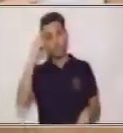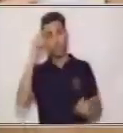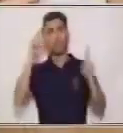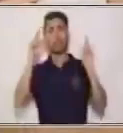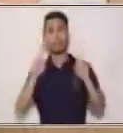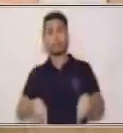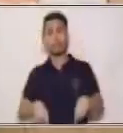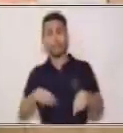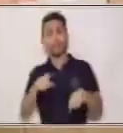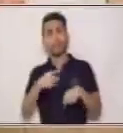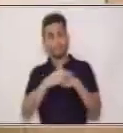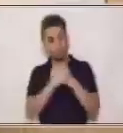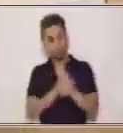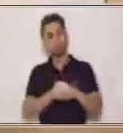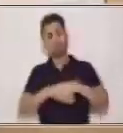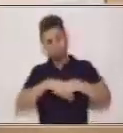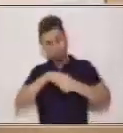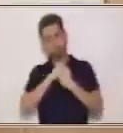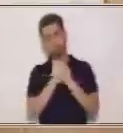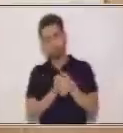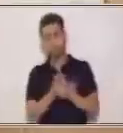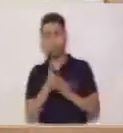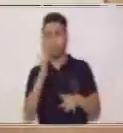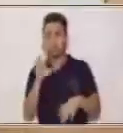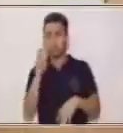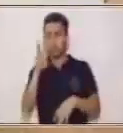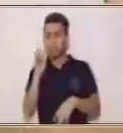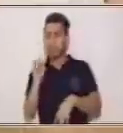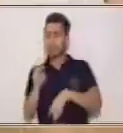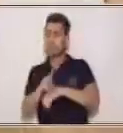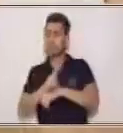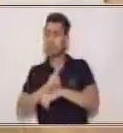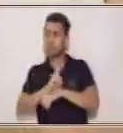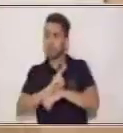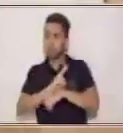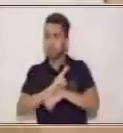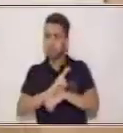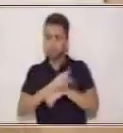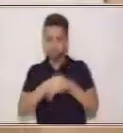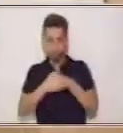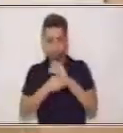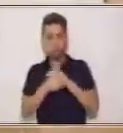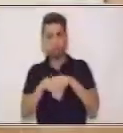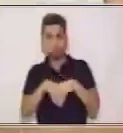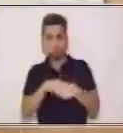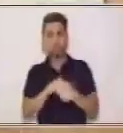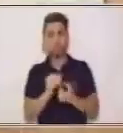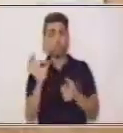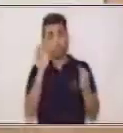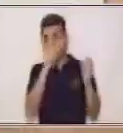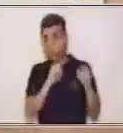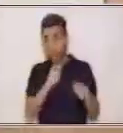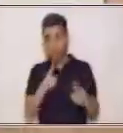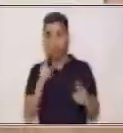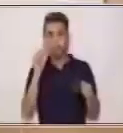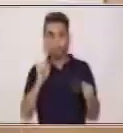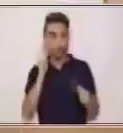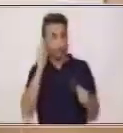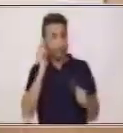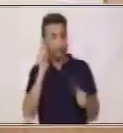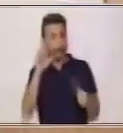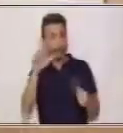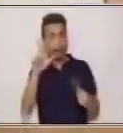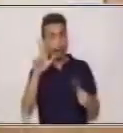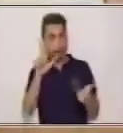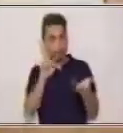jabón, entonces puedes utilizar tu gel antibacterial. Y lo más importante es que no debes salir de casa. Debemos estar en casa